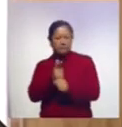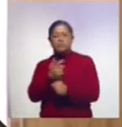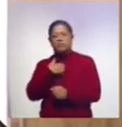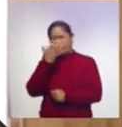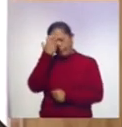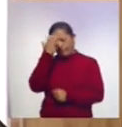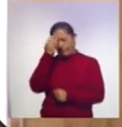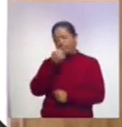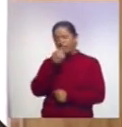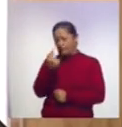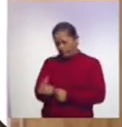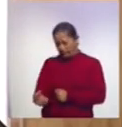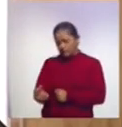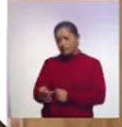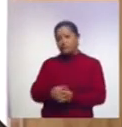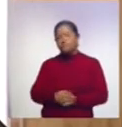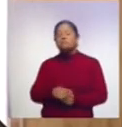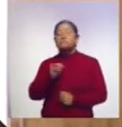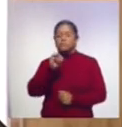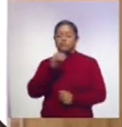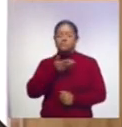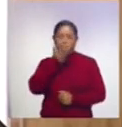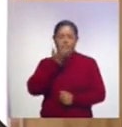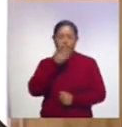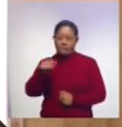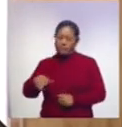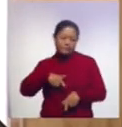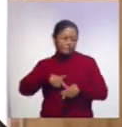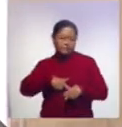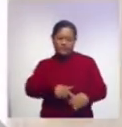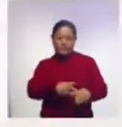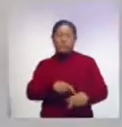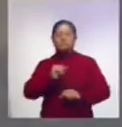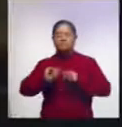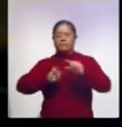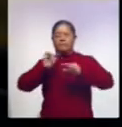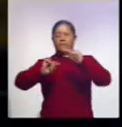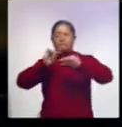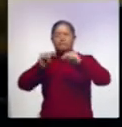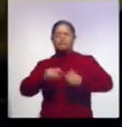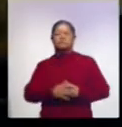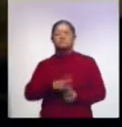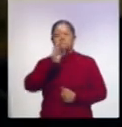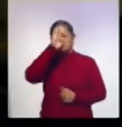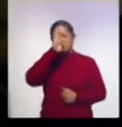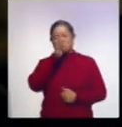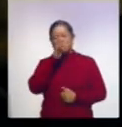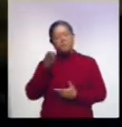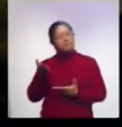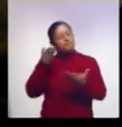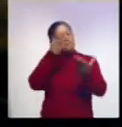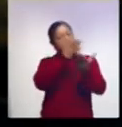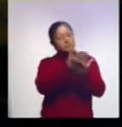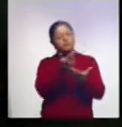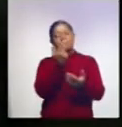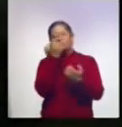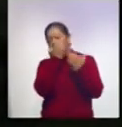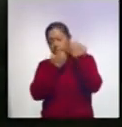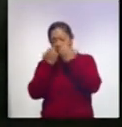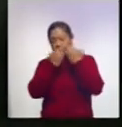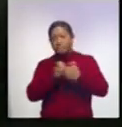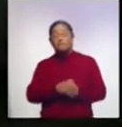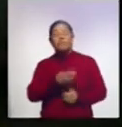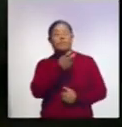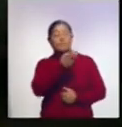niños y sí teniendo el hábito de llevarlos a su consulta en pediatría. La especialista refirió que el cáncer infantil es una